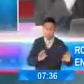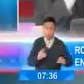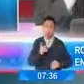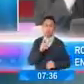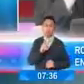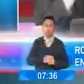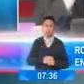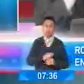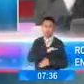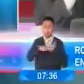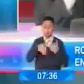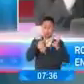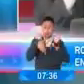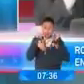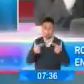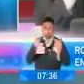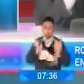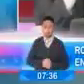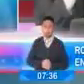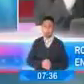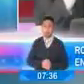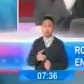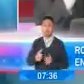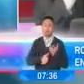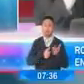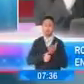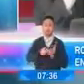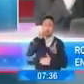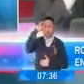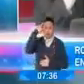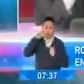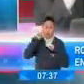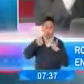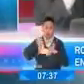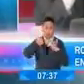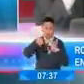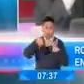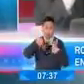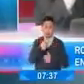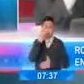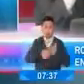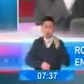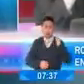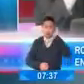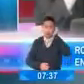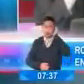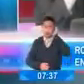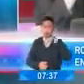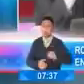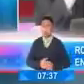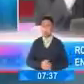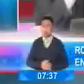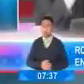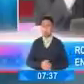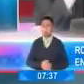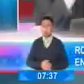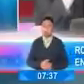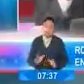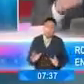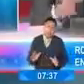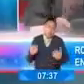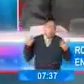mirar. Ministra, ¿le quieren llevar a juicio político? ¿La Asamblea le quiere censurar? Es lo que puede pasar Es lo que puede pasar